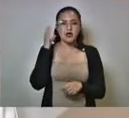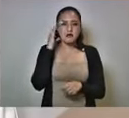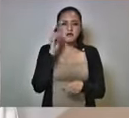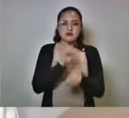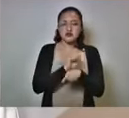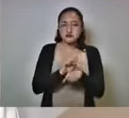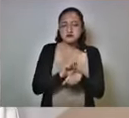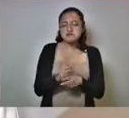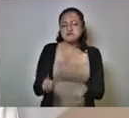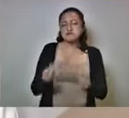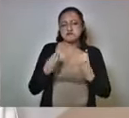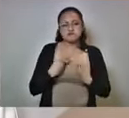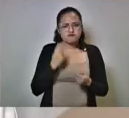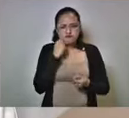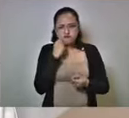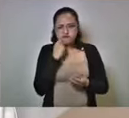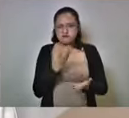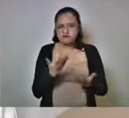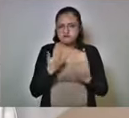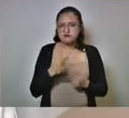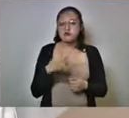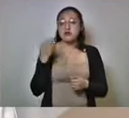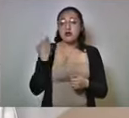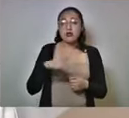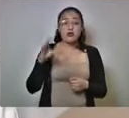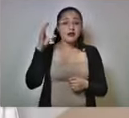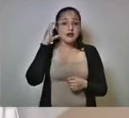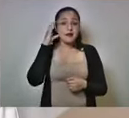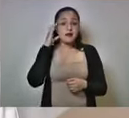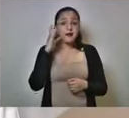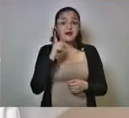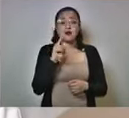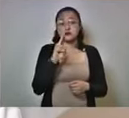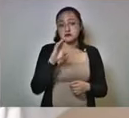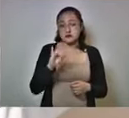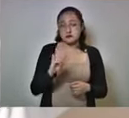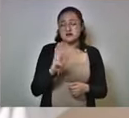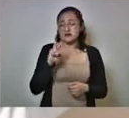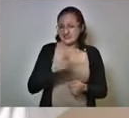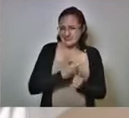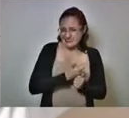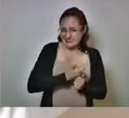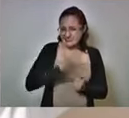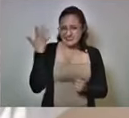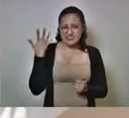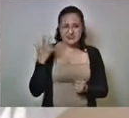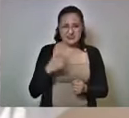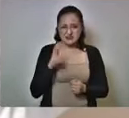usar. Nos faltan las camas de terapia intensiva, que son carísimas.